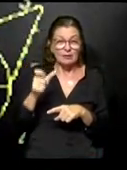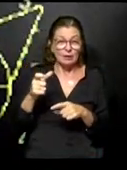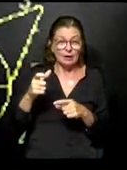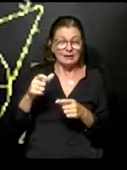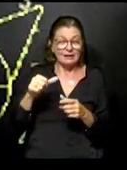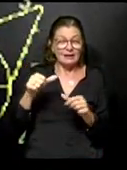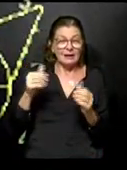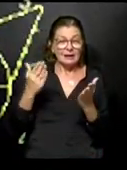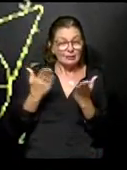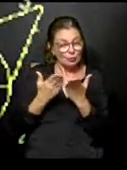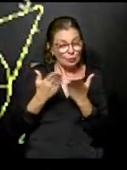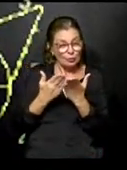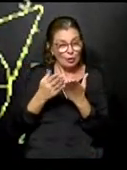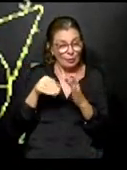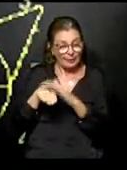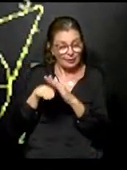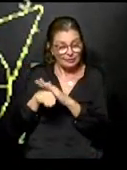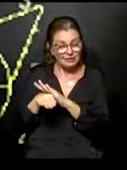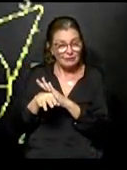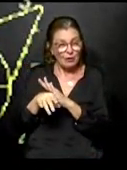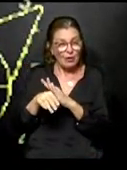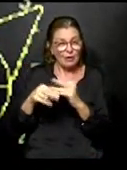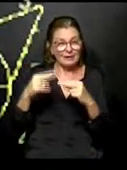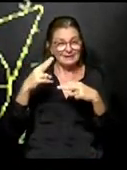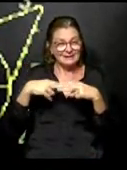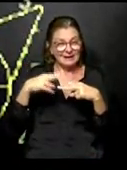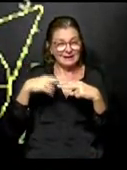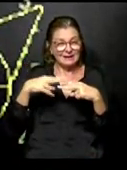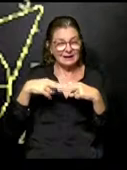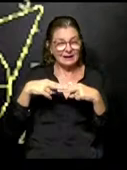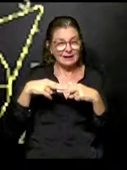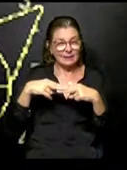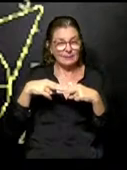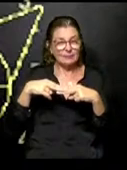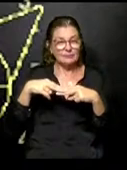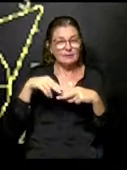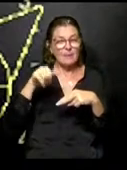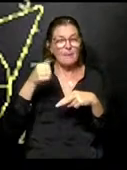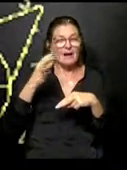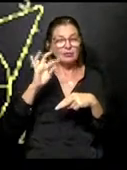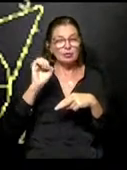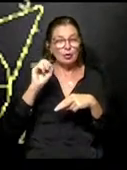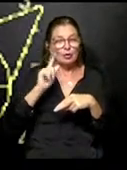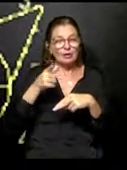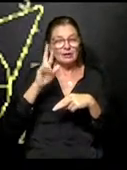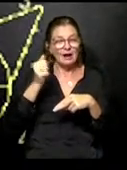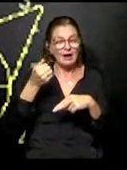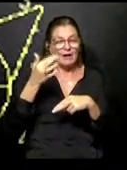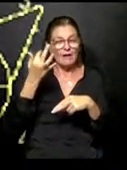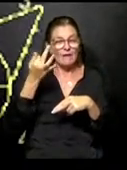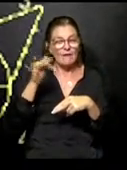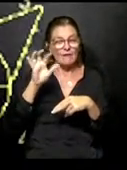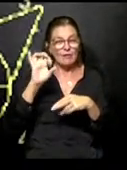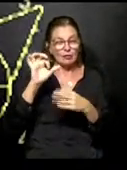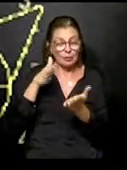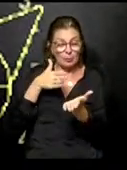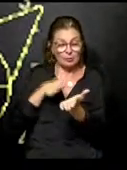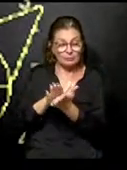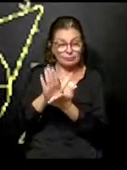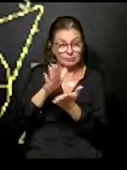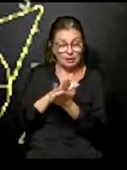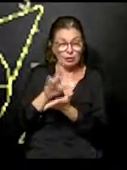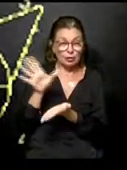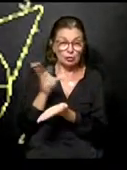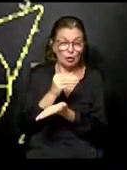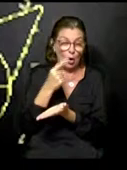el estudio genera un archivo digital, ¿vale? Todos los mastógrafos hoy en día generan un archivo digital que es el que luego se imprime en la famosa placa que todos conocemos de